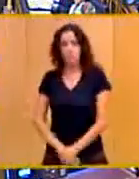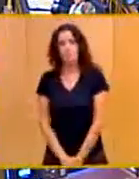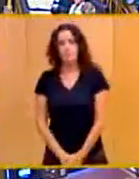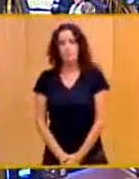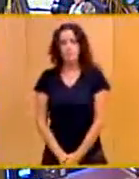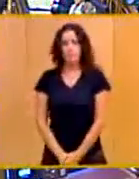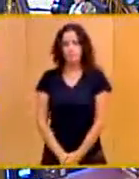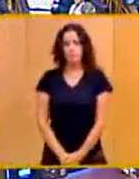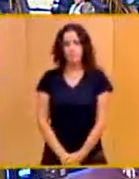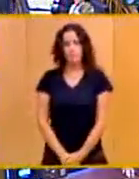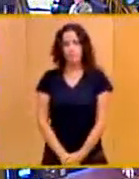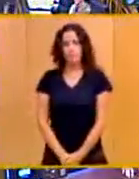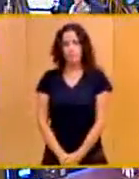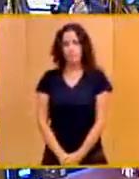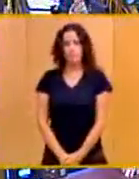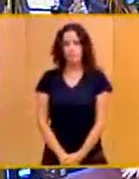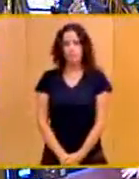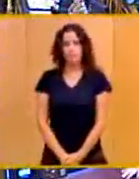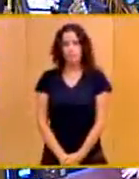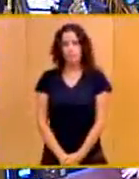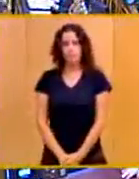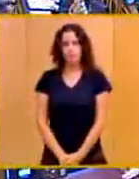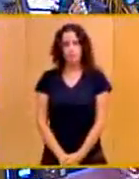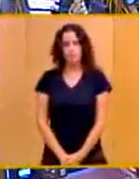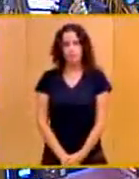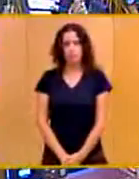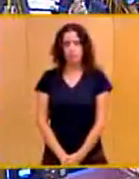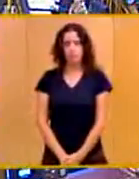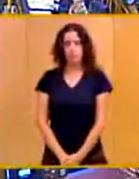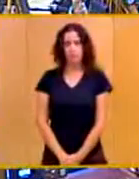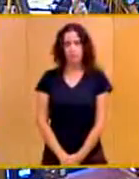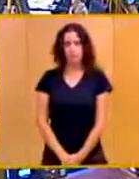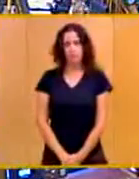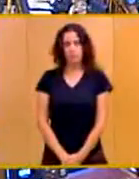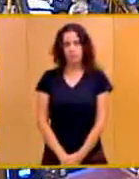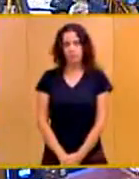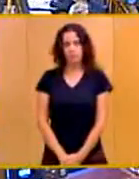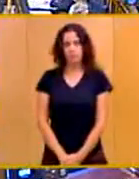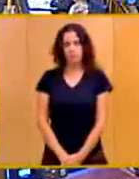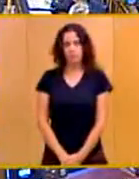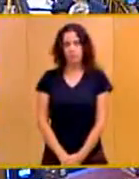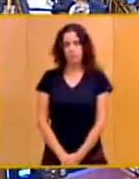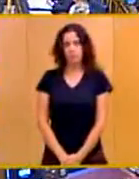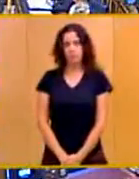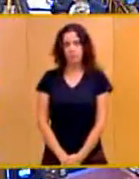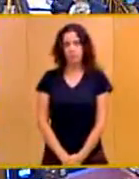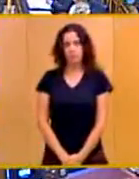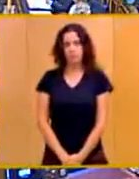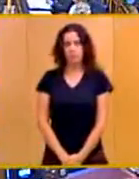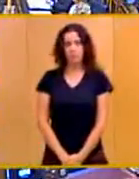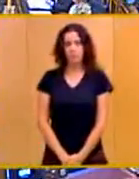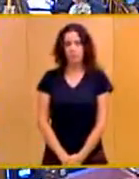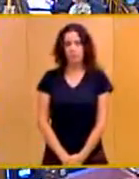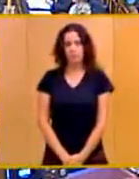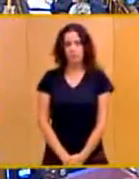Bueno, pasa 1 minuto de las 4 de la tarde, cuando está previsto que se reanude el debate sobre el Estado de la Nación, y cuando